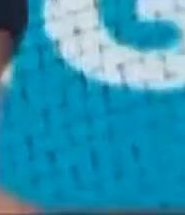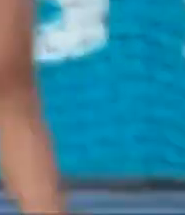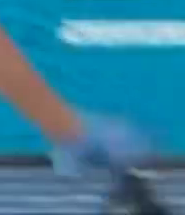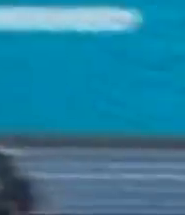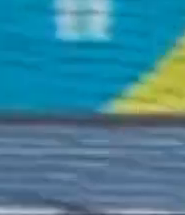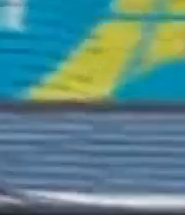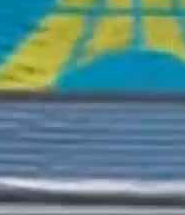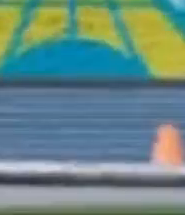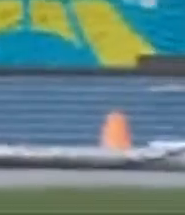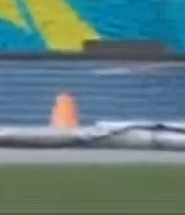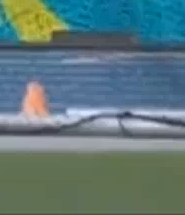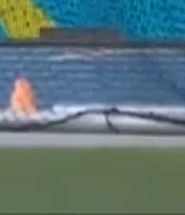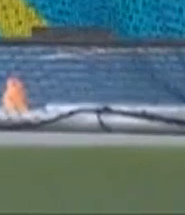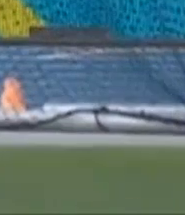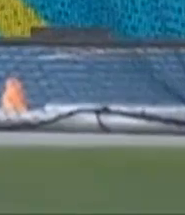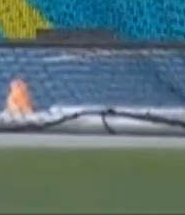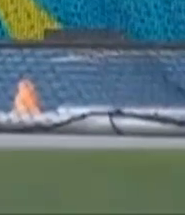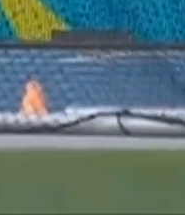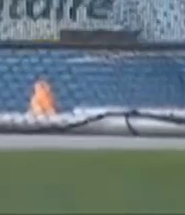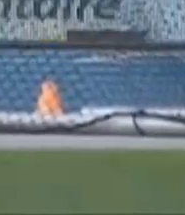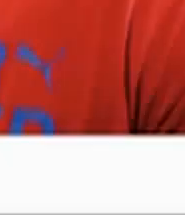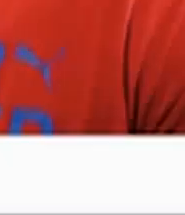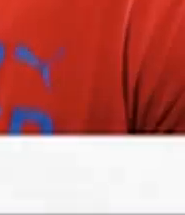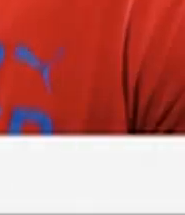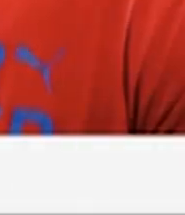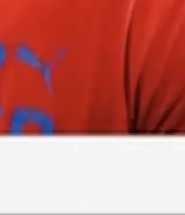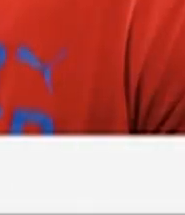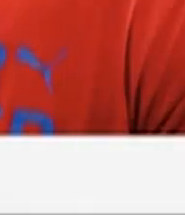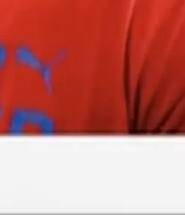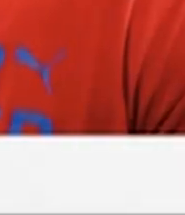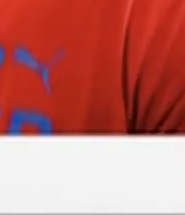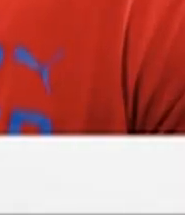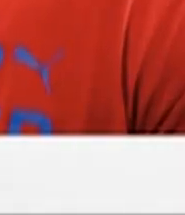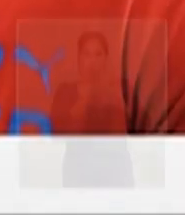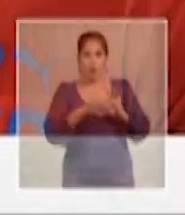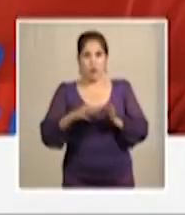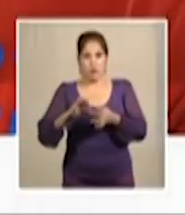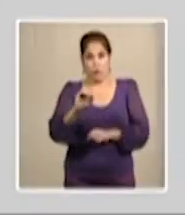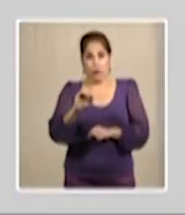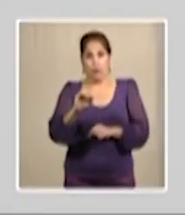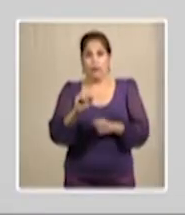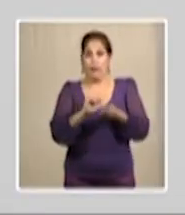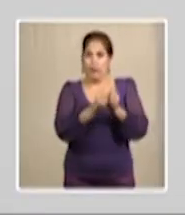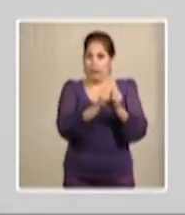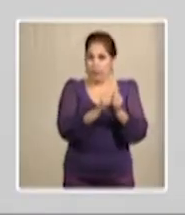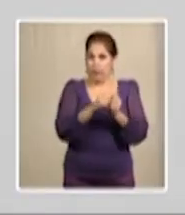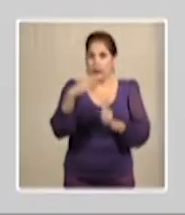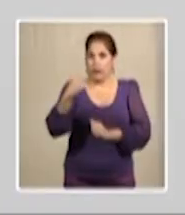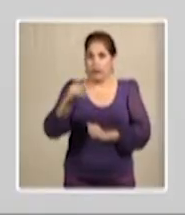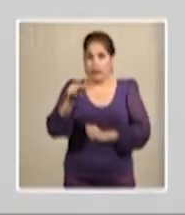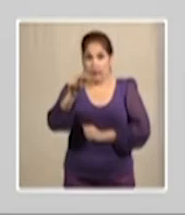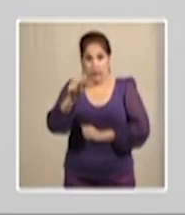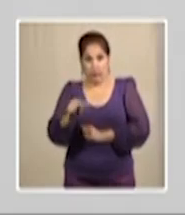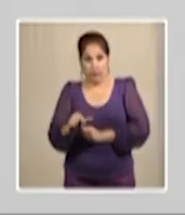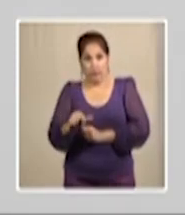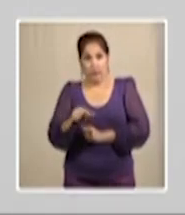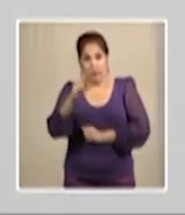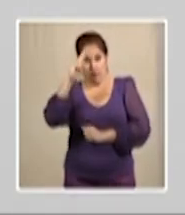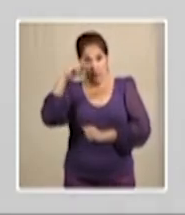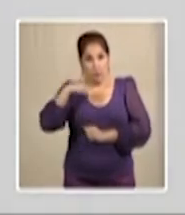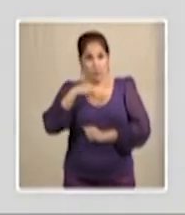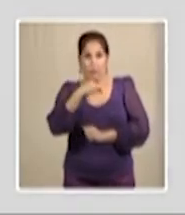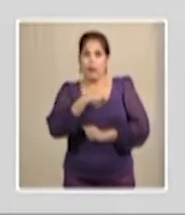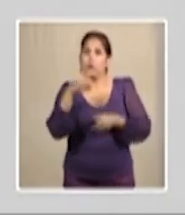importante pues en esas jornadas compiten en el lópez eres y juan millán echevarría los cubanos tendrán presencia